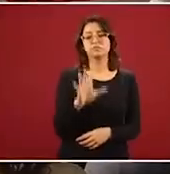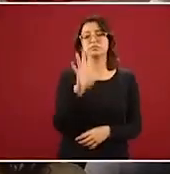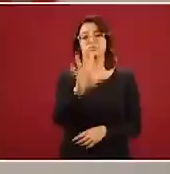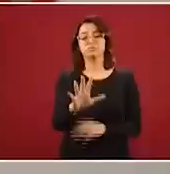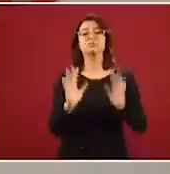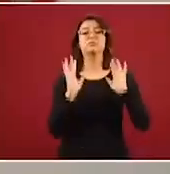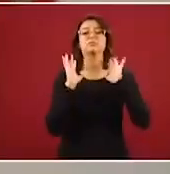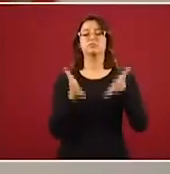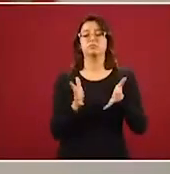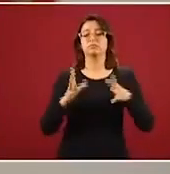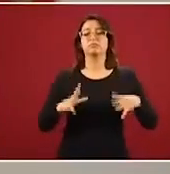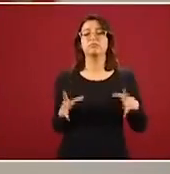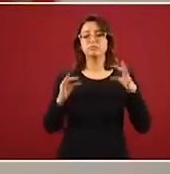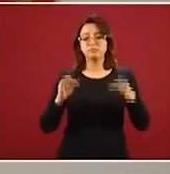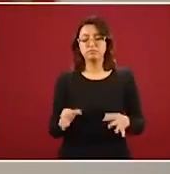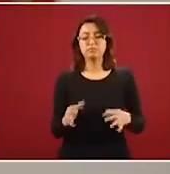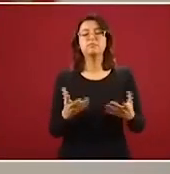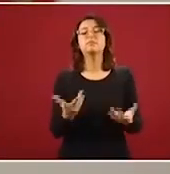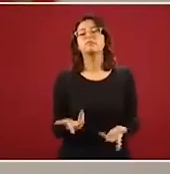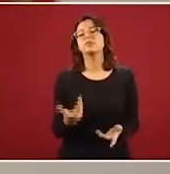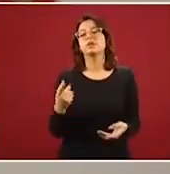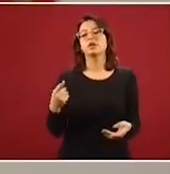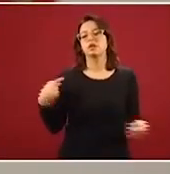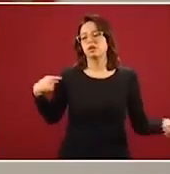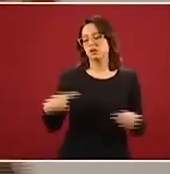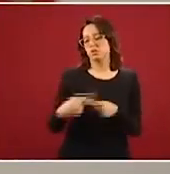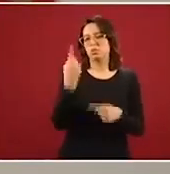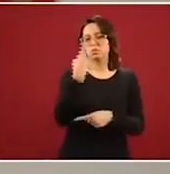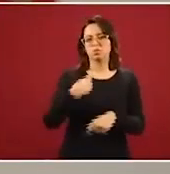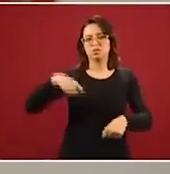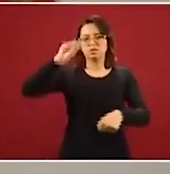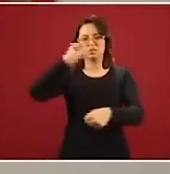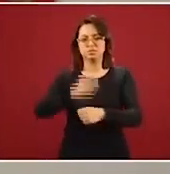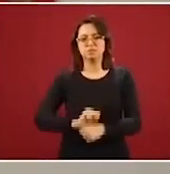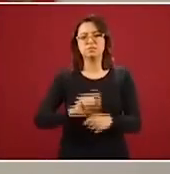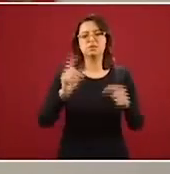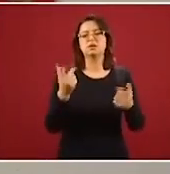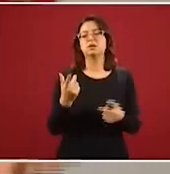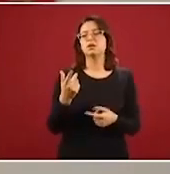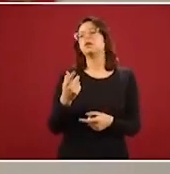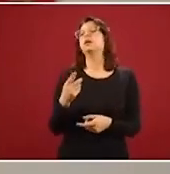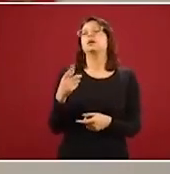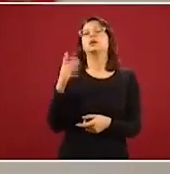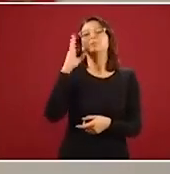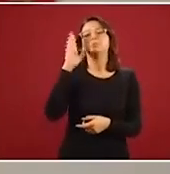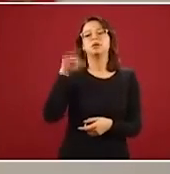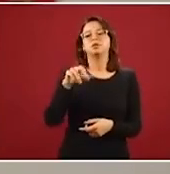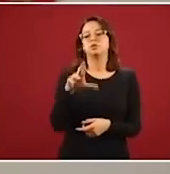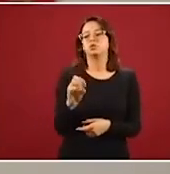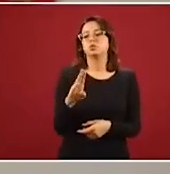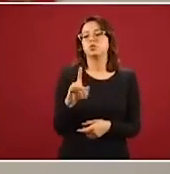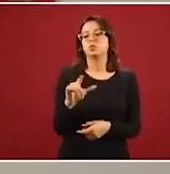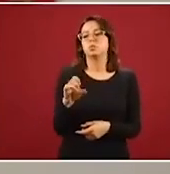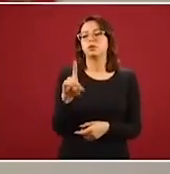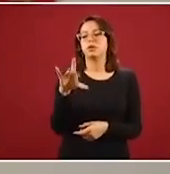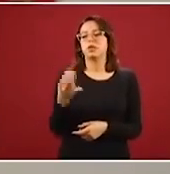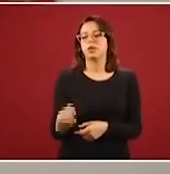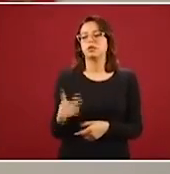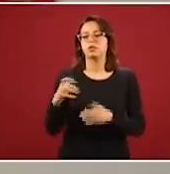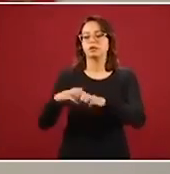instalados precisamente en esta semana. El maestro Robledo y su equipo estuvieron recorriendo todo el país, dejando ya instalados a estos